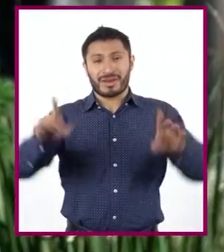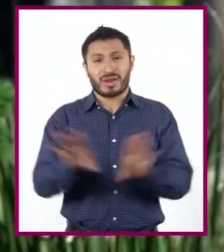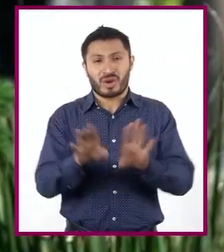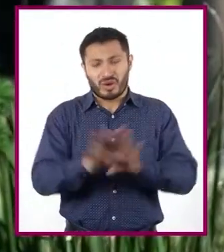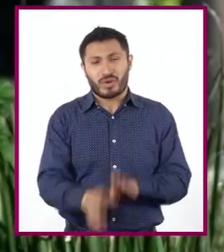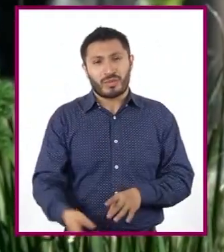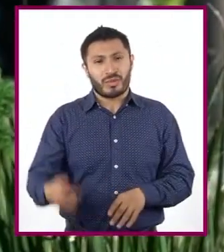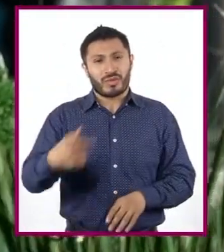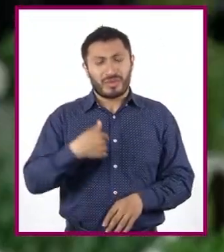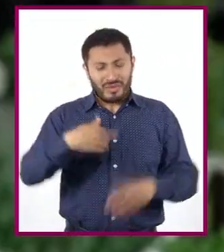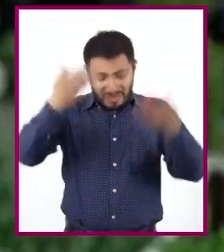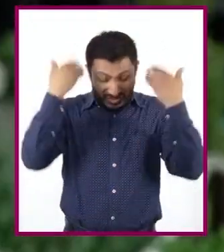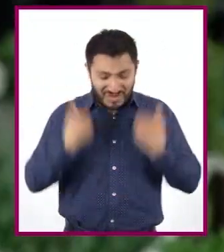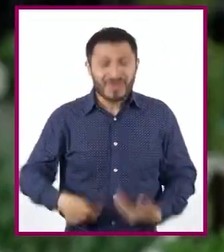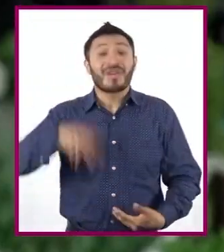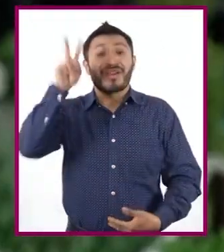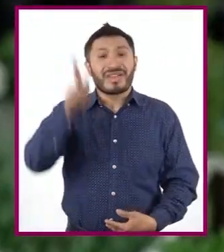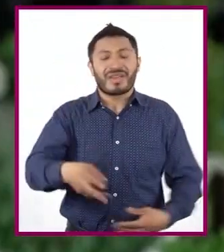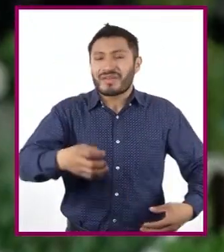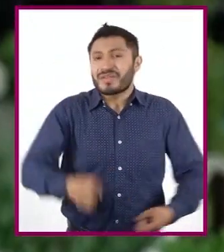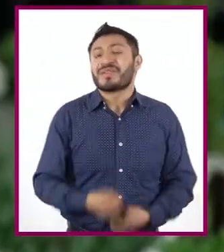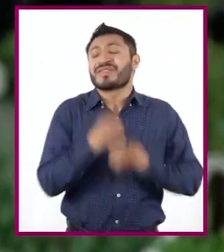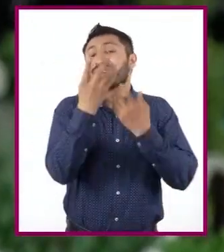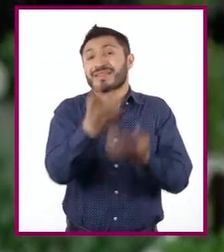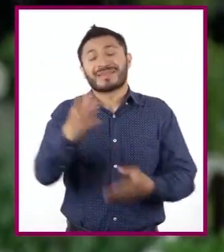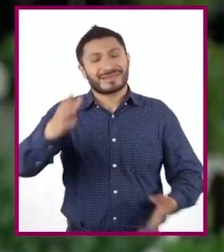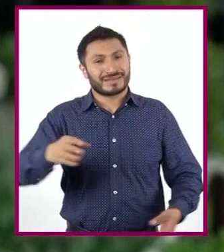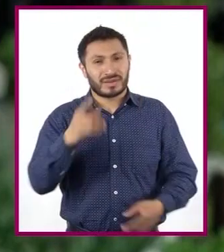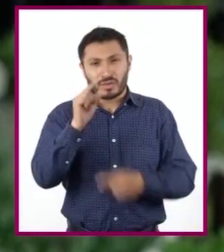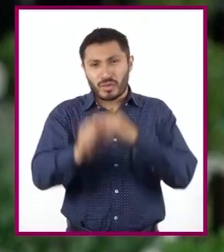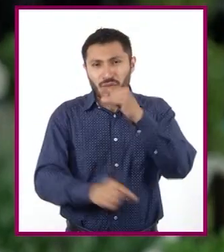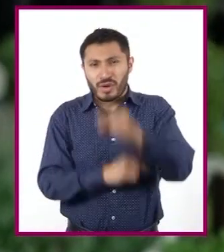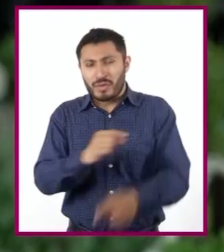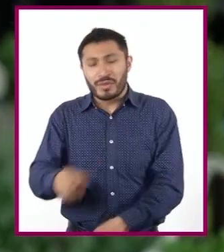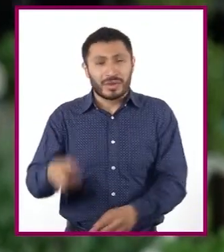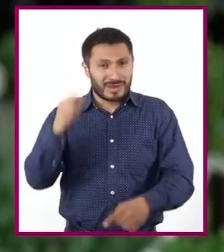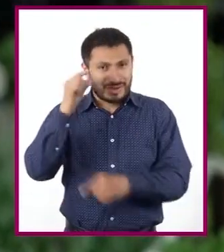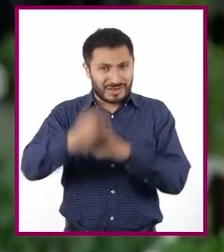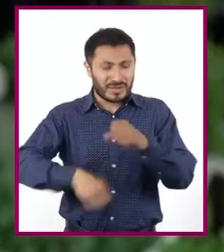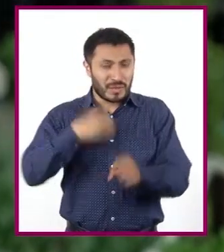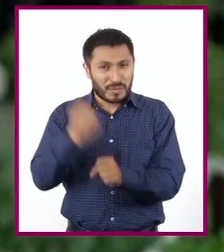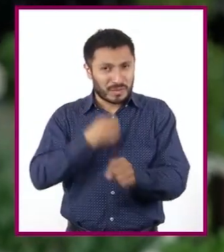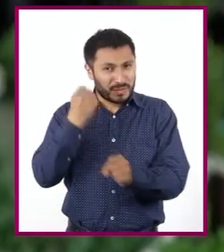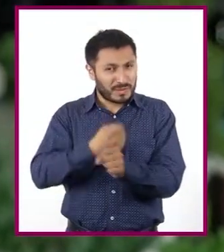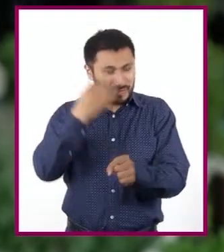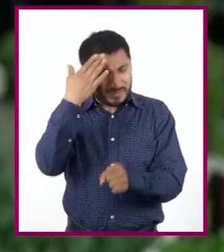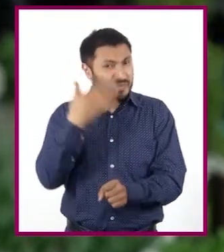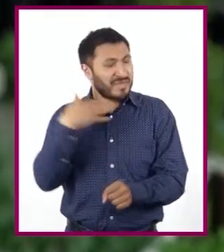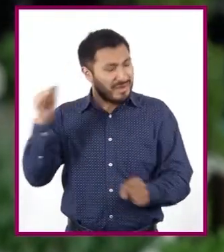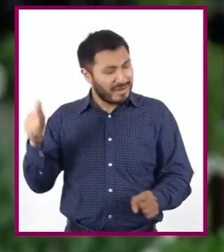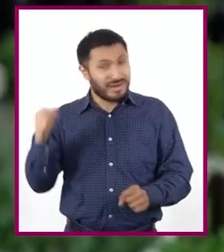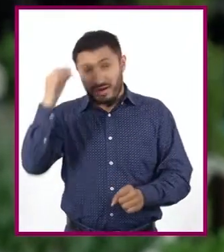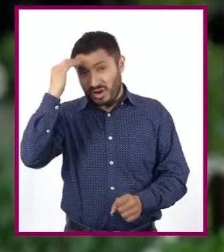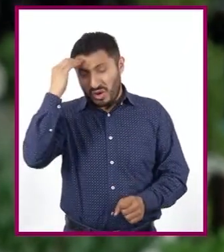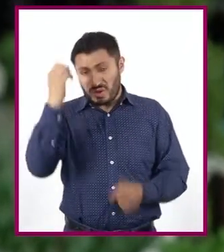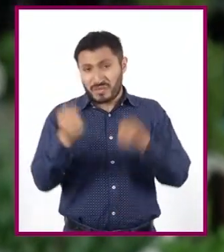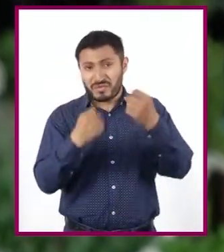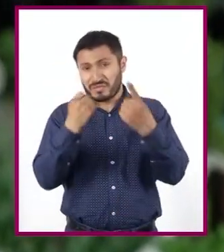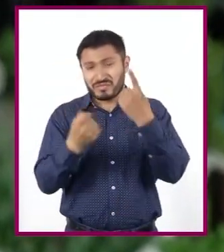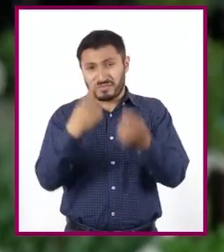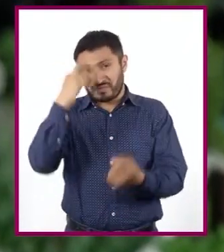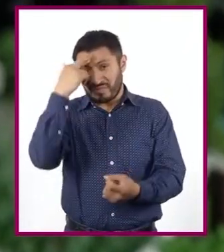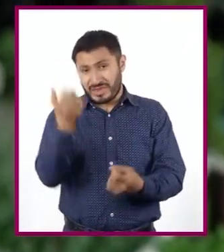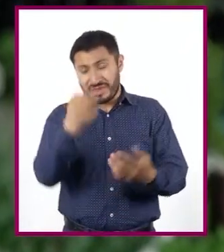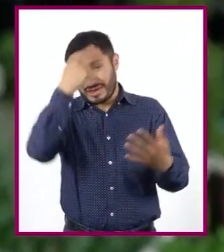porque nosotros tenemos en nuestro cerebrito, en muchas partes del cerebro, que se encarga justamente